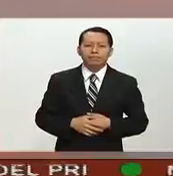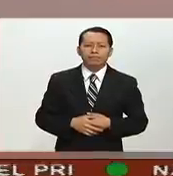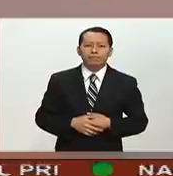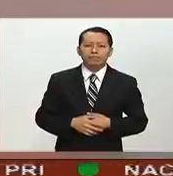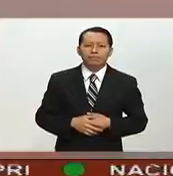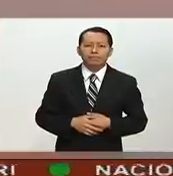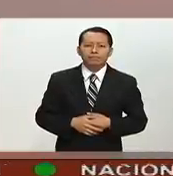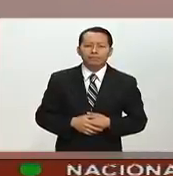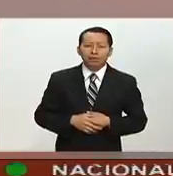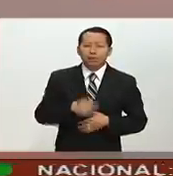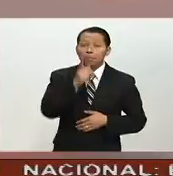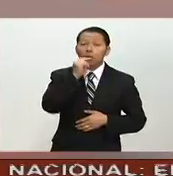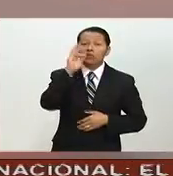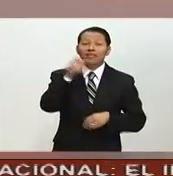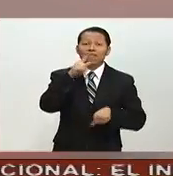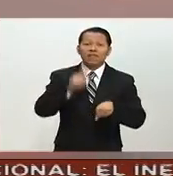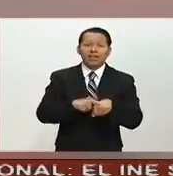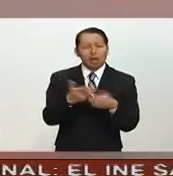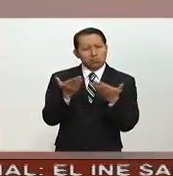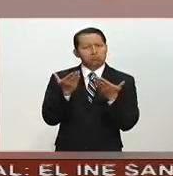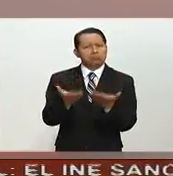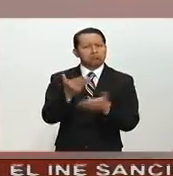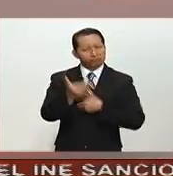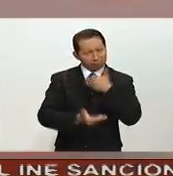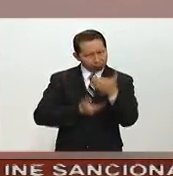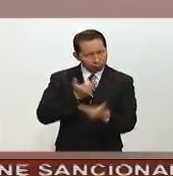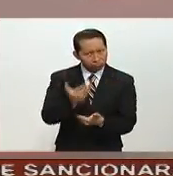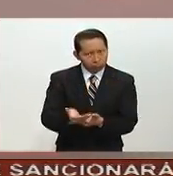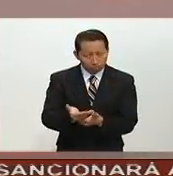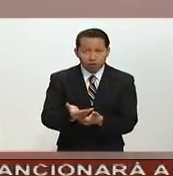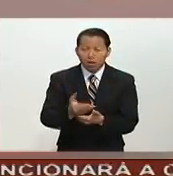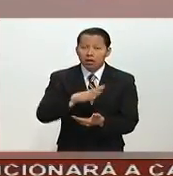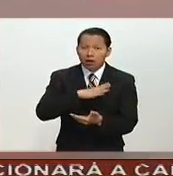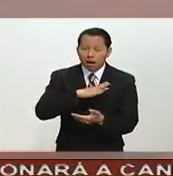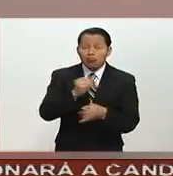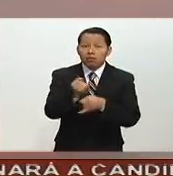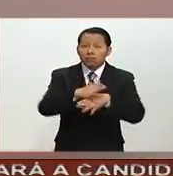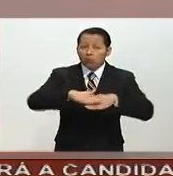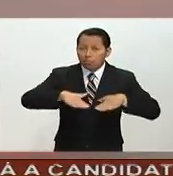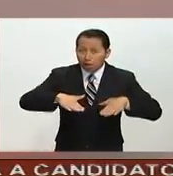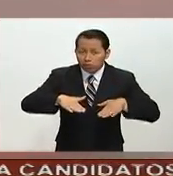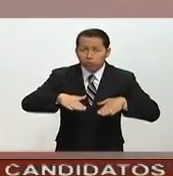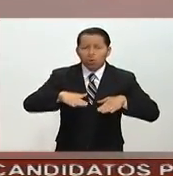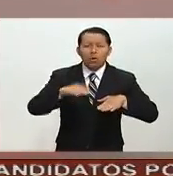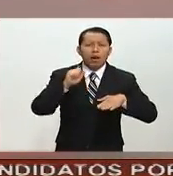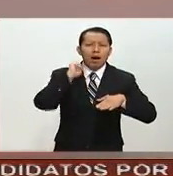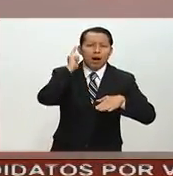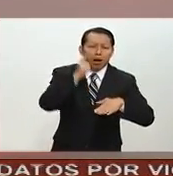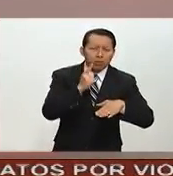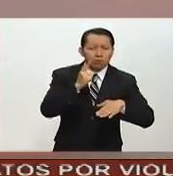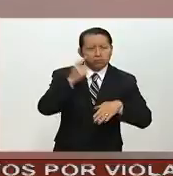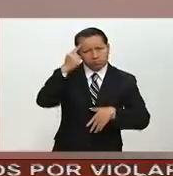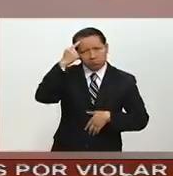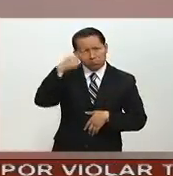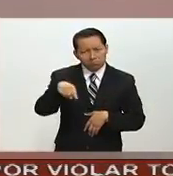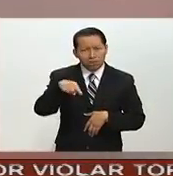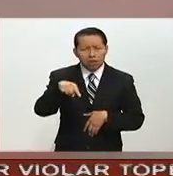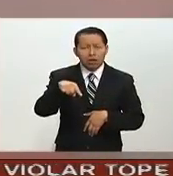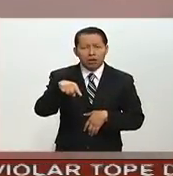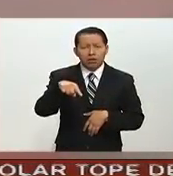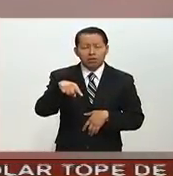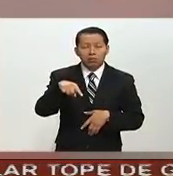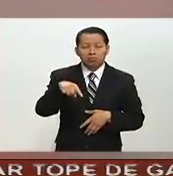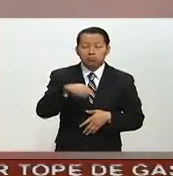La Policía Federal está a su disposición, que cualquier información que pueda servir para